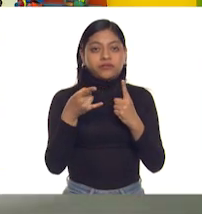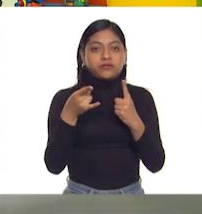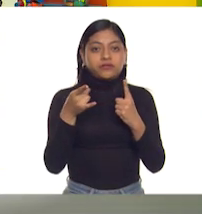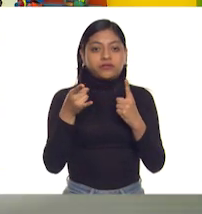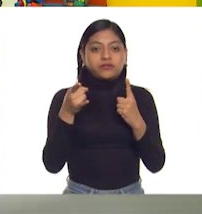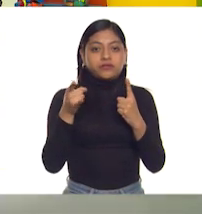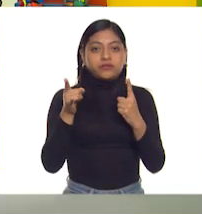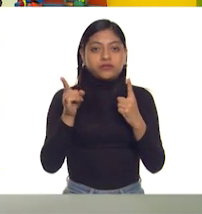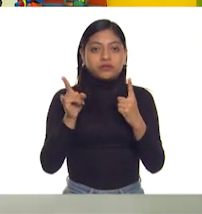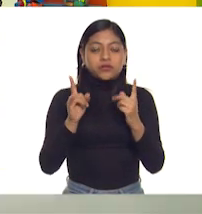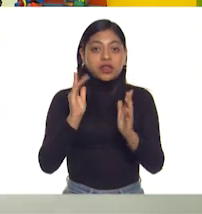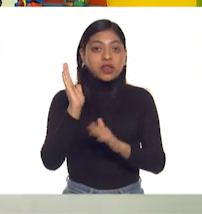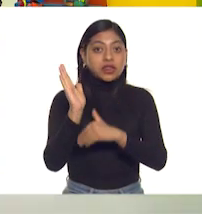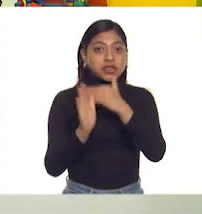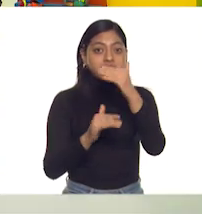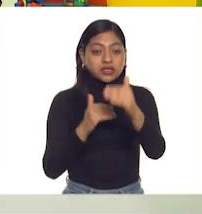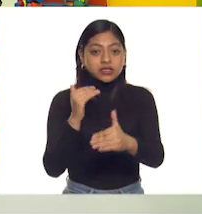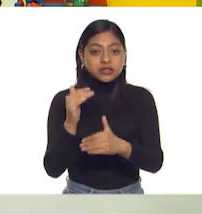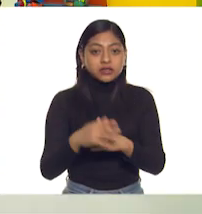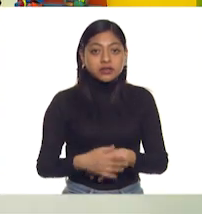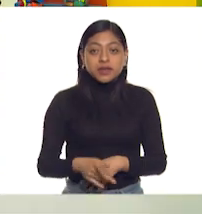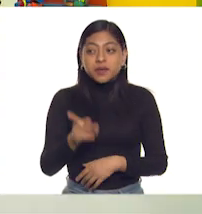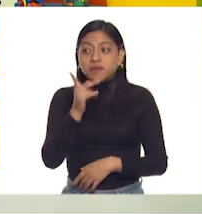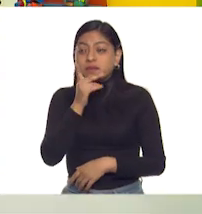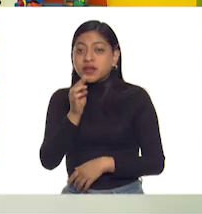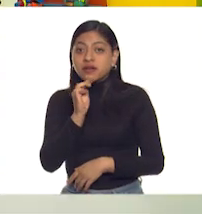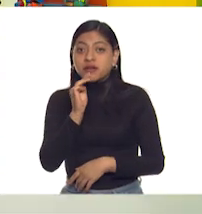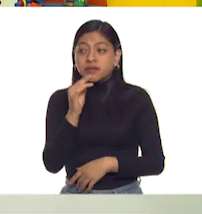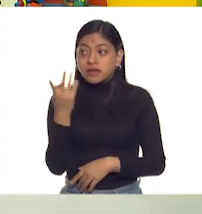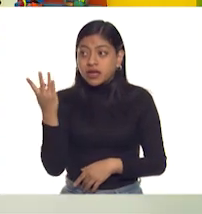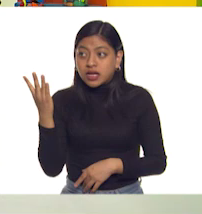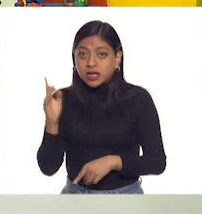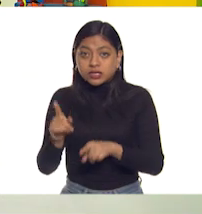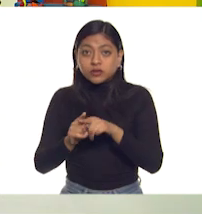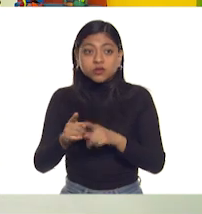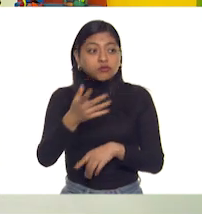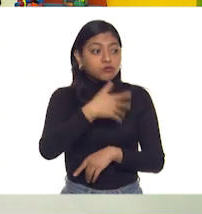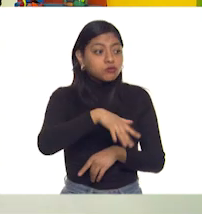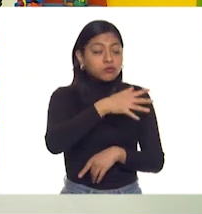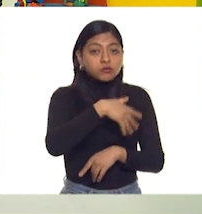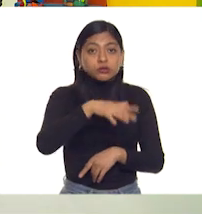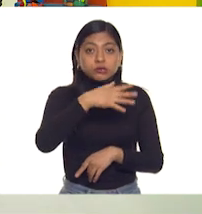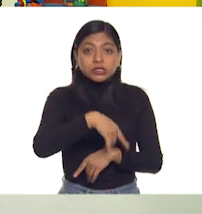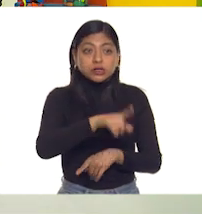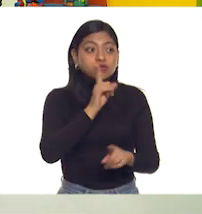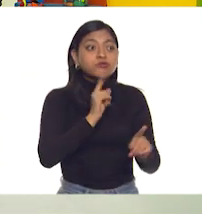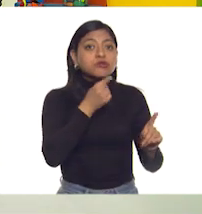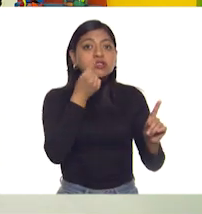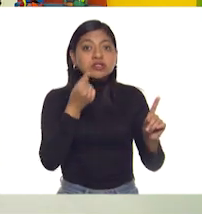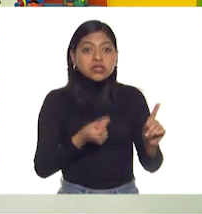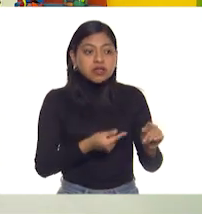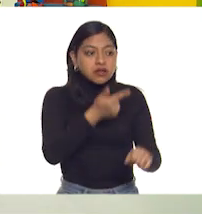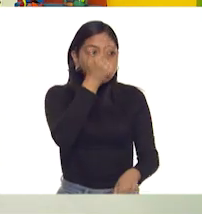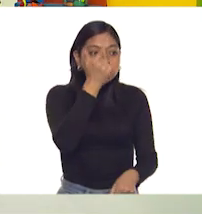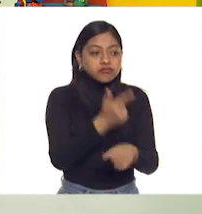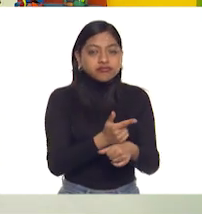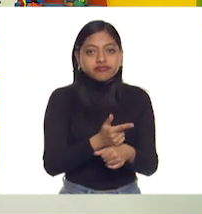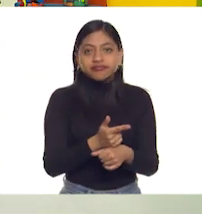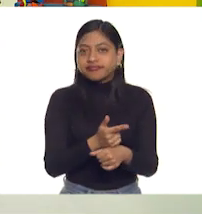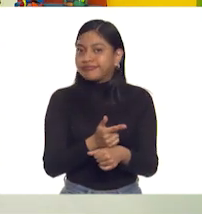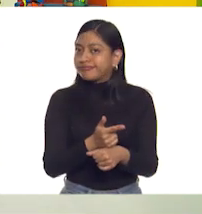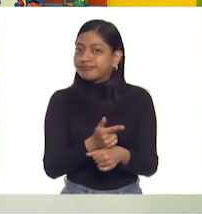Y el otro día, cuando el papá, la mamá y los hermanos buscaron a Juanita, ya no la